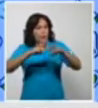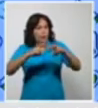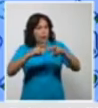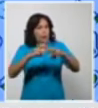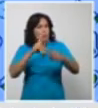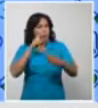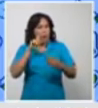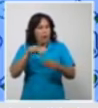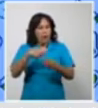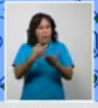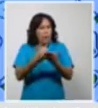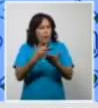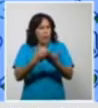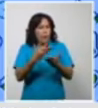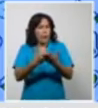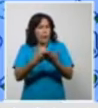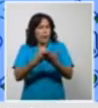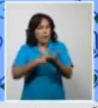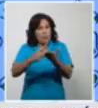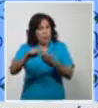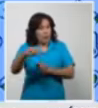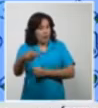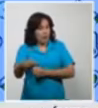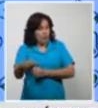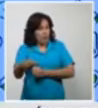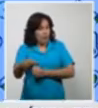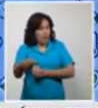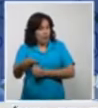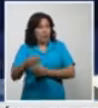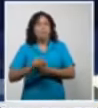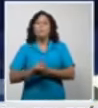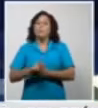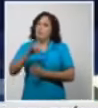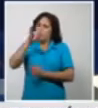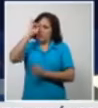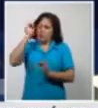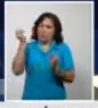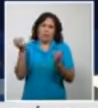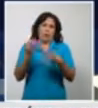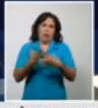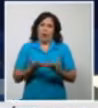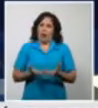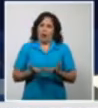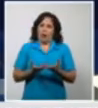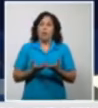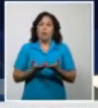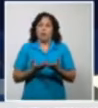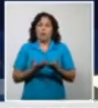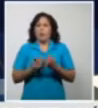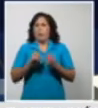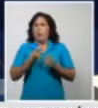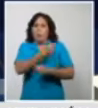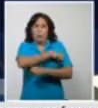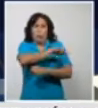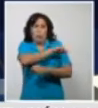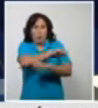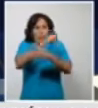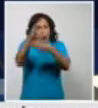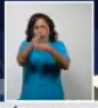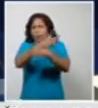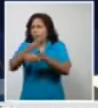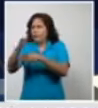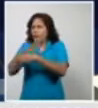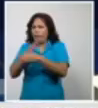las pruebas que se realizarán próximamente. Sí, claro, se va a estudiar un universo de población y en